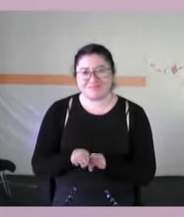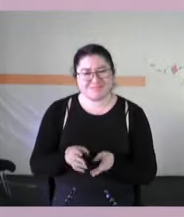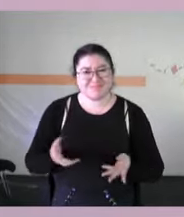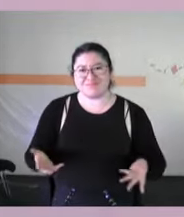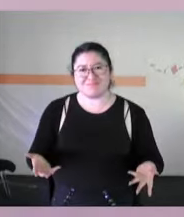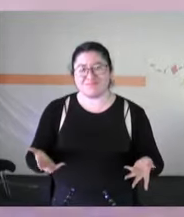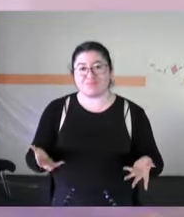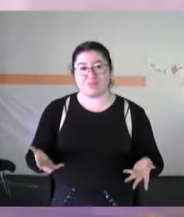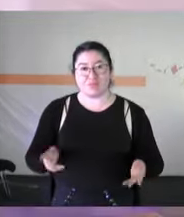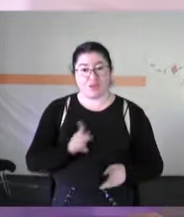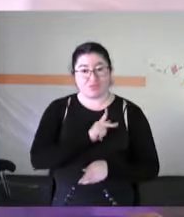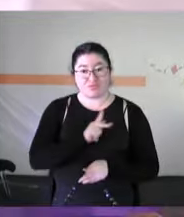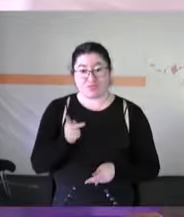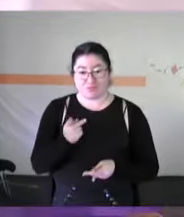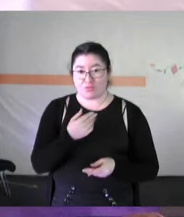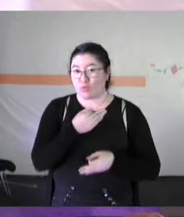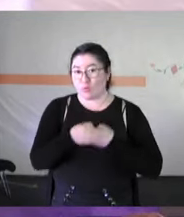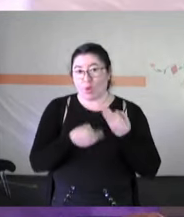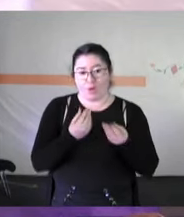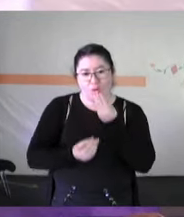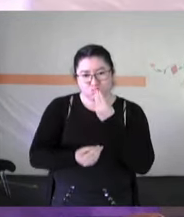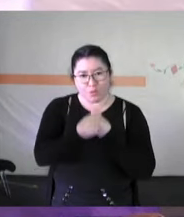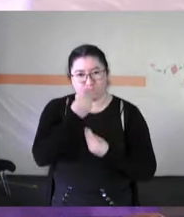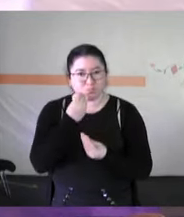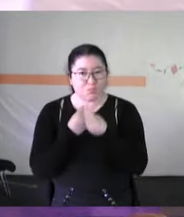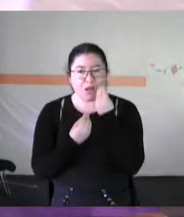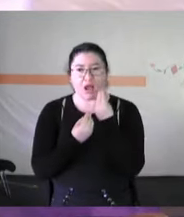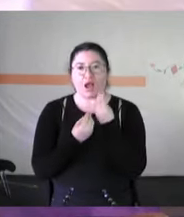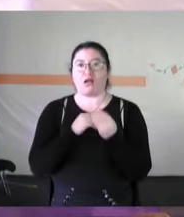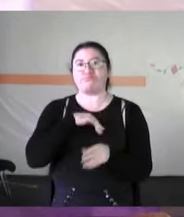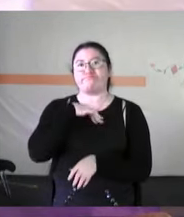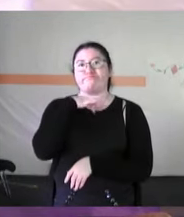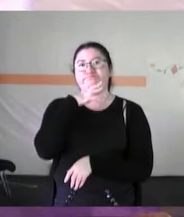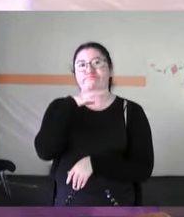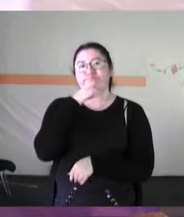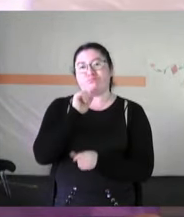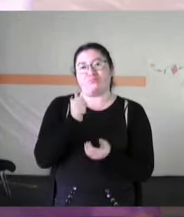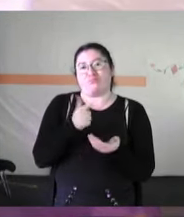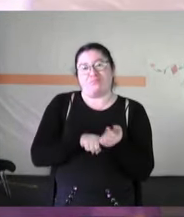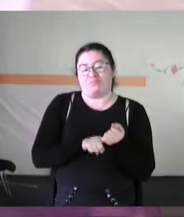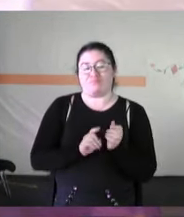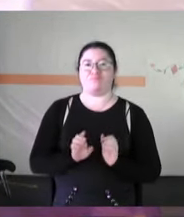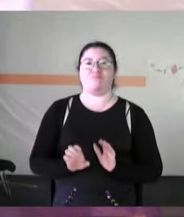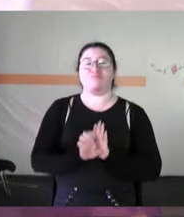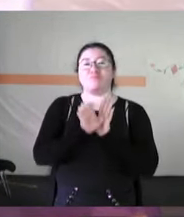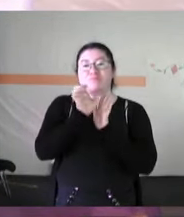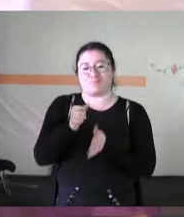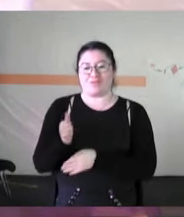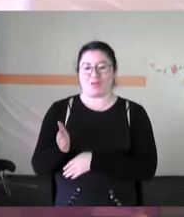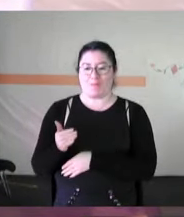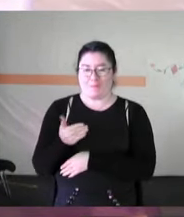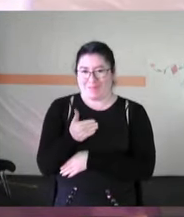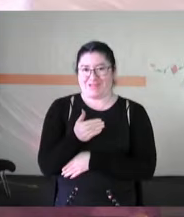algo contaminado. O sea, todos los pescados que comemos tienen plástico.